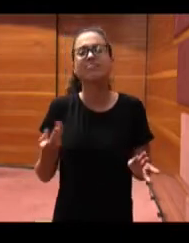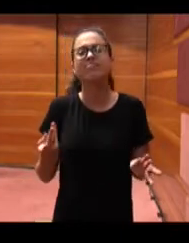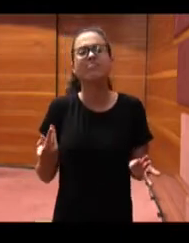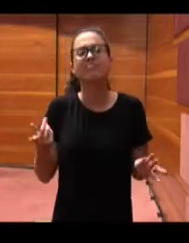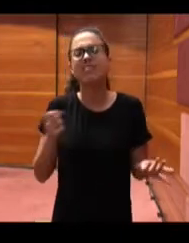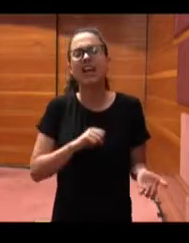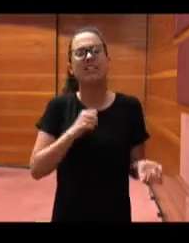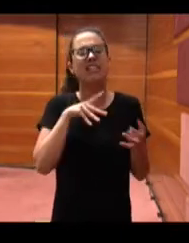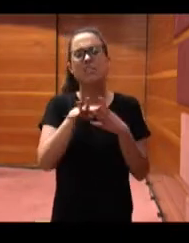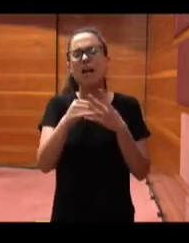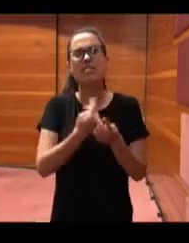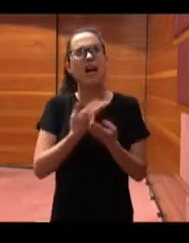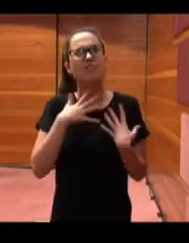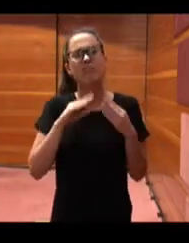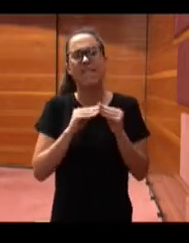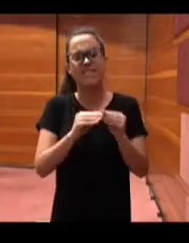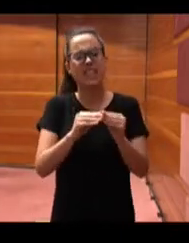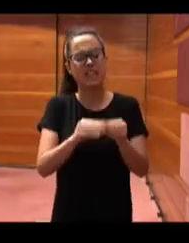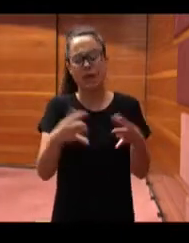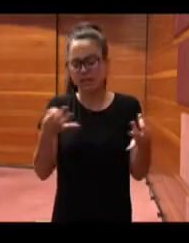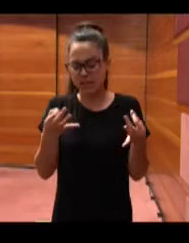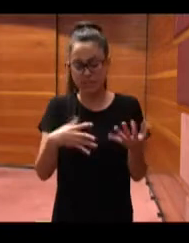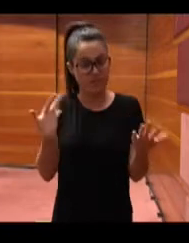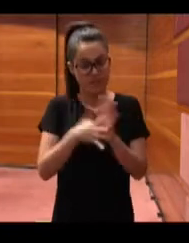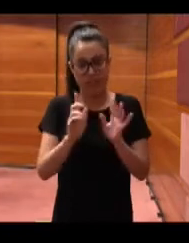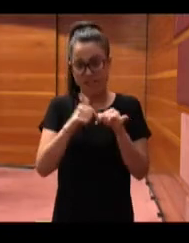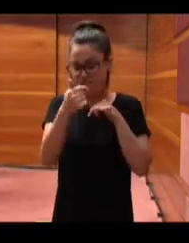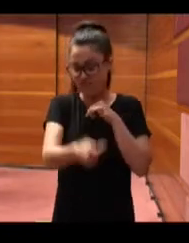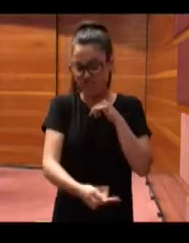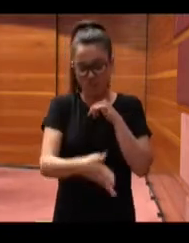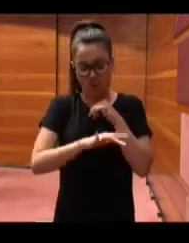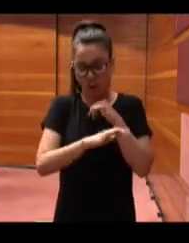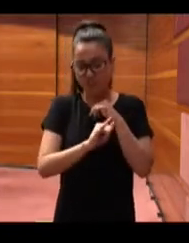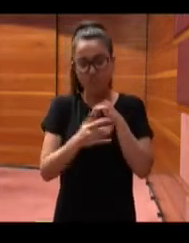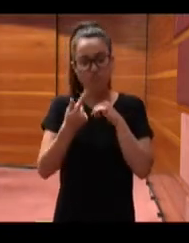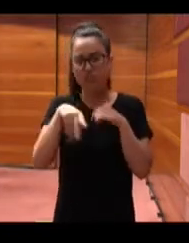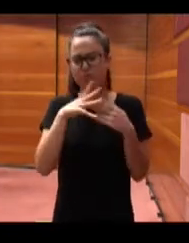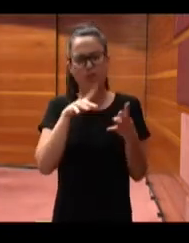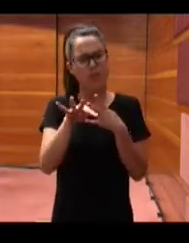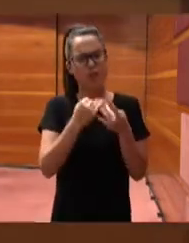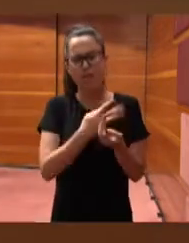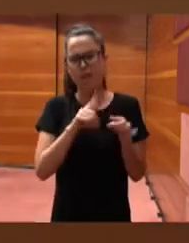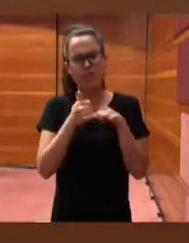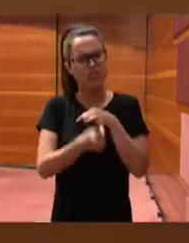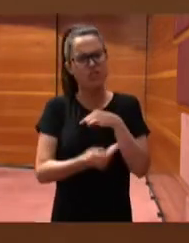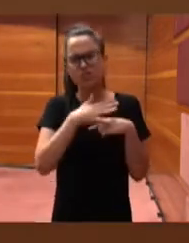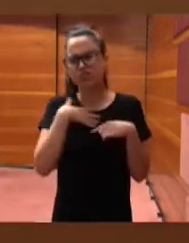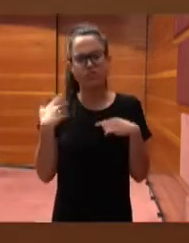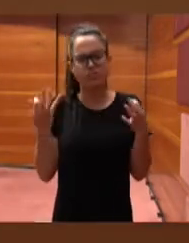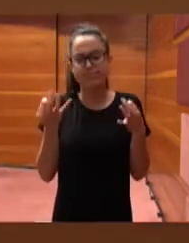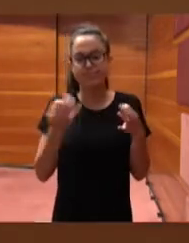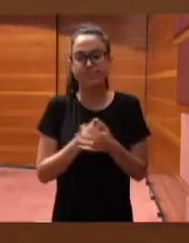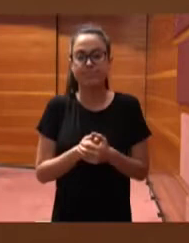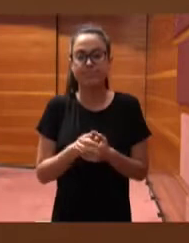es transparencia efectiva? Es la transparencia que causa un efecto. ¿Cuál es el efecto que busca la transparencia? Que